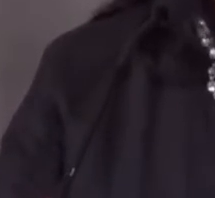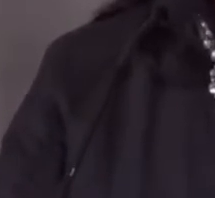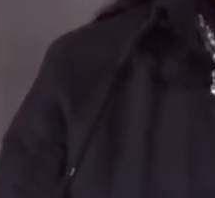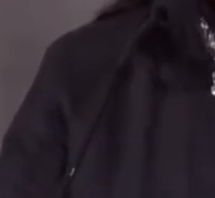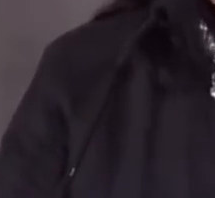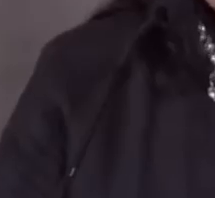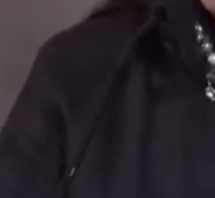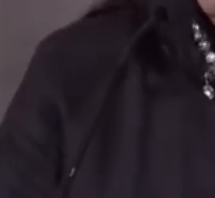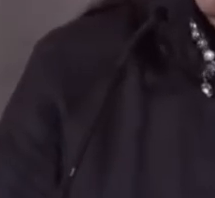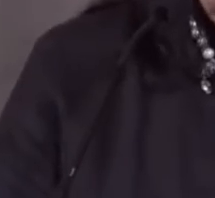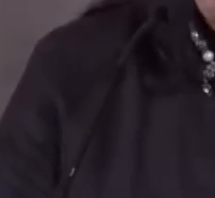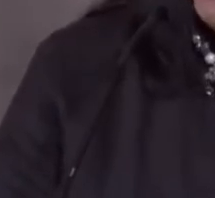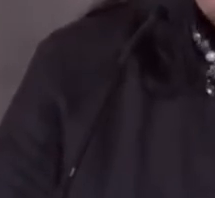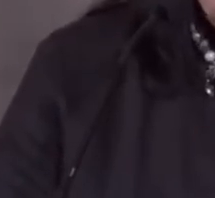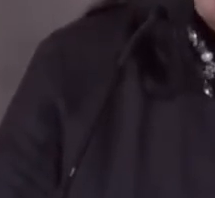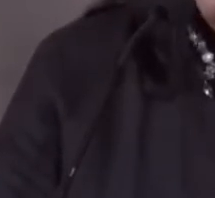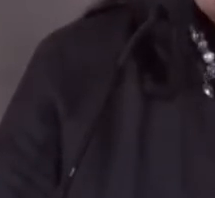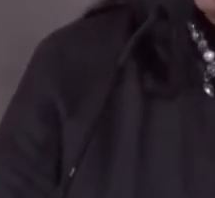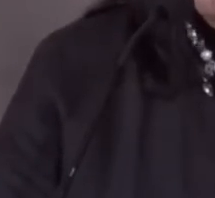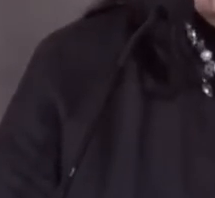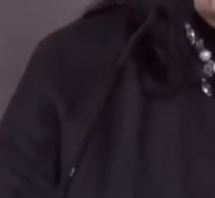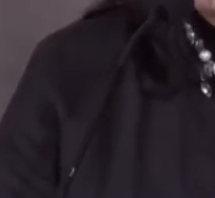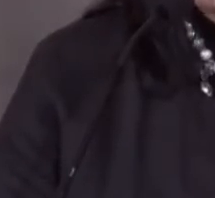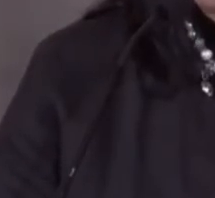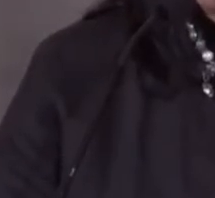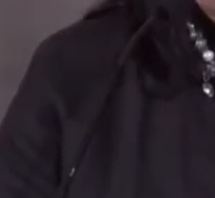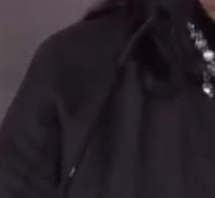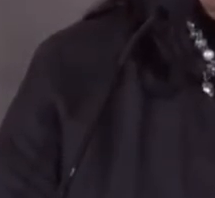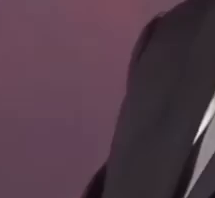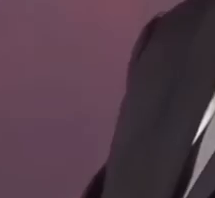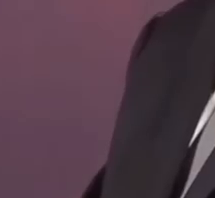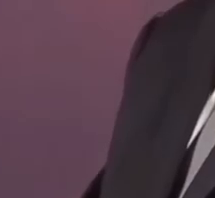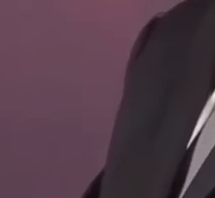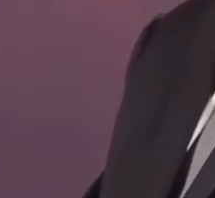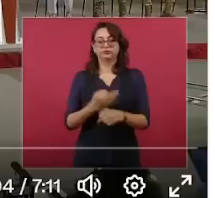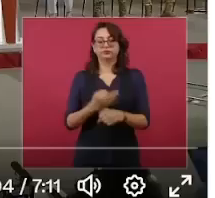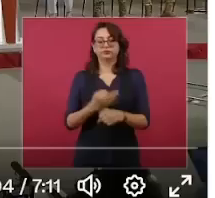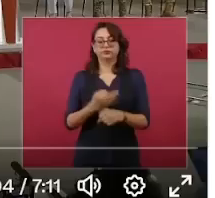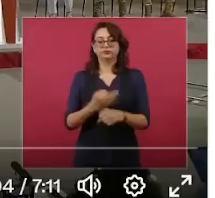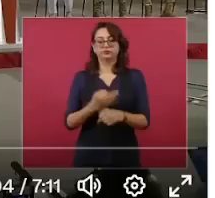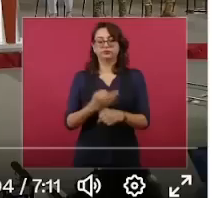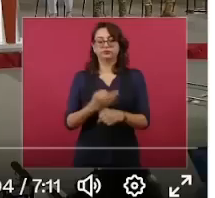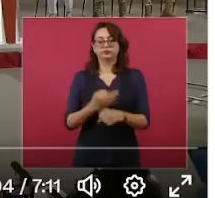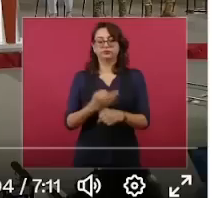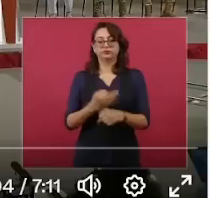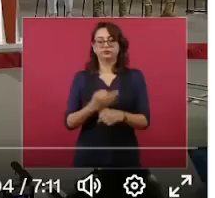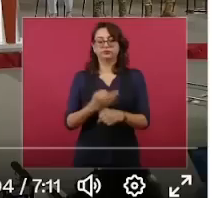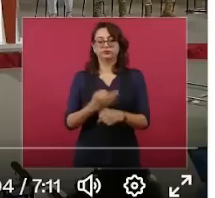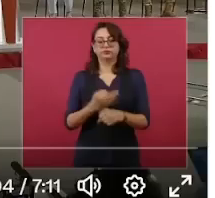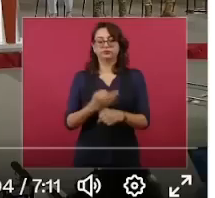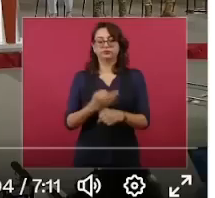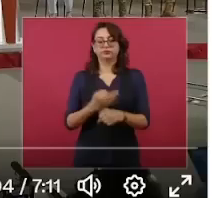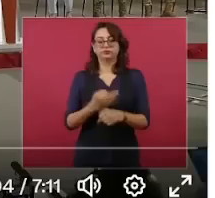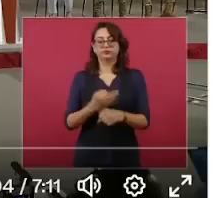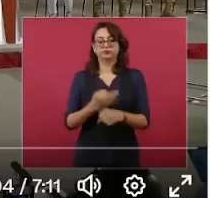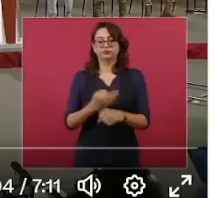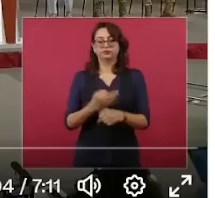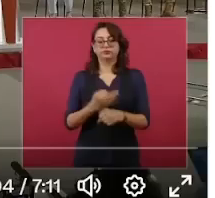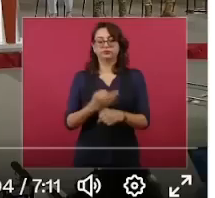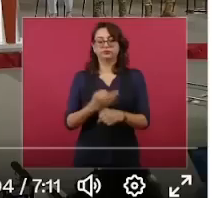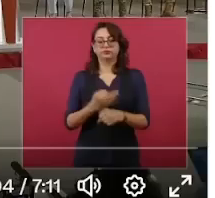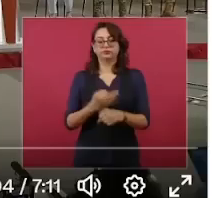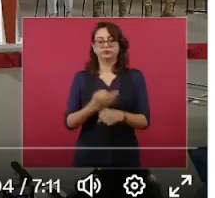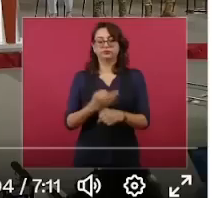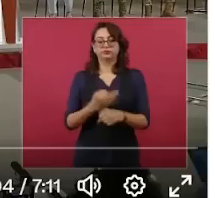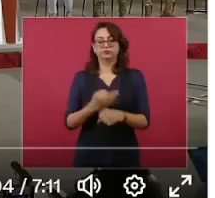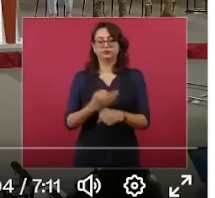justicia así también exhiben el día de hoy a jueces vamos a ver un pedacito el coma exhiben a los jueces que se han